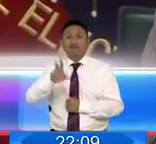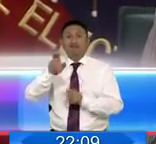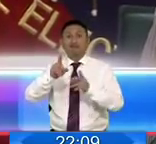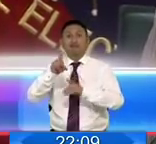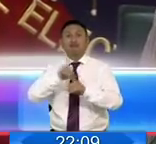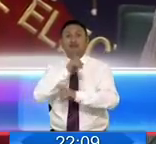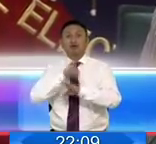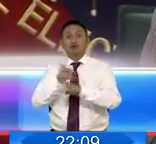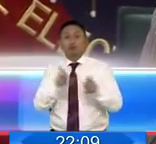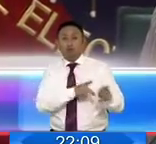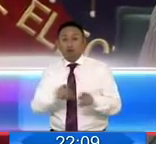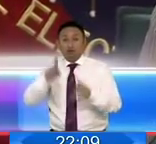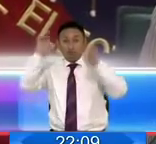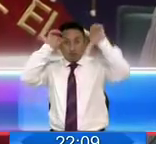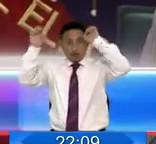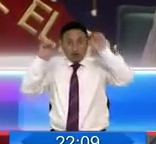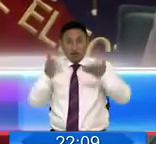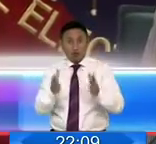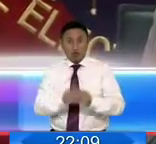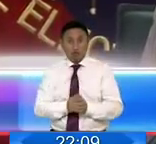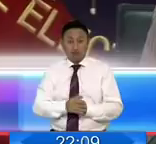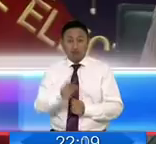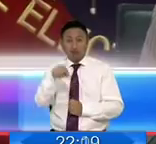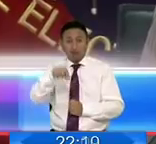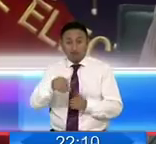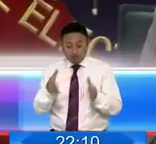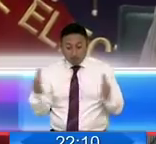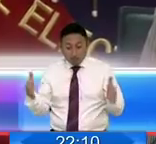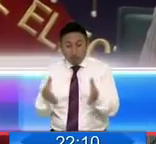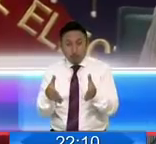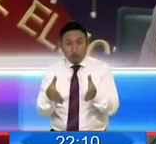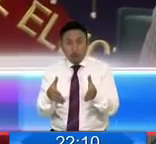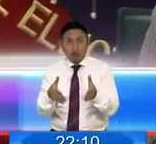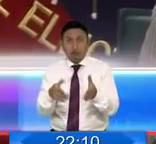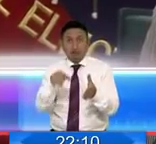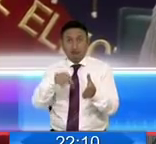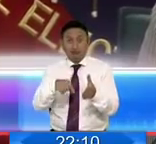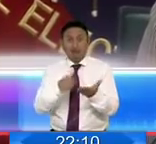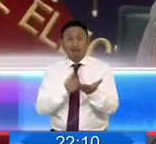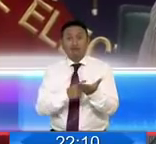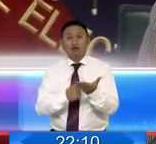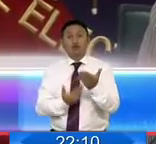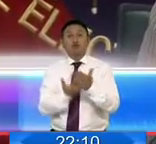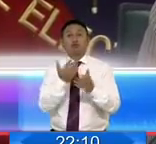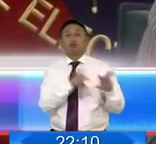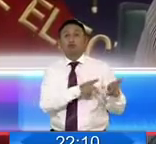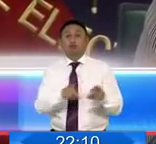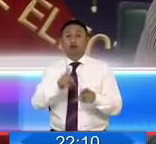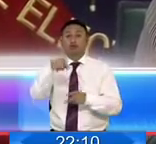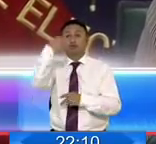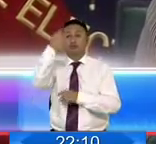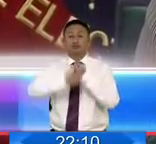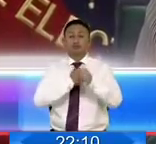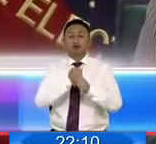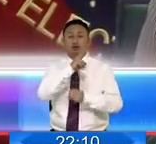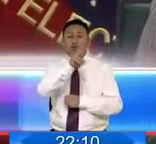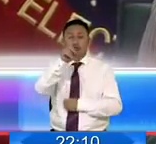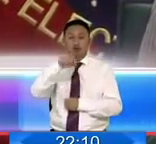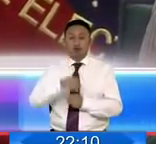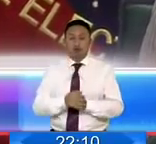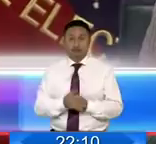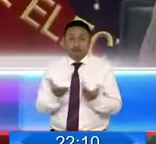de Planificación Estratégica, donde estamos centrados elaborando el plan para las elecciones del 2021.